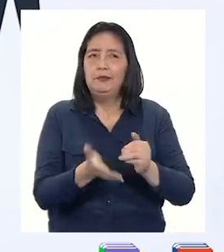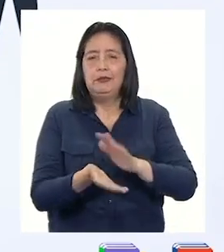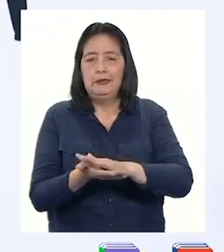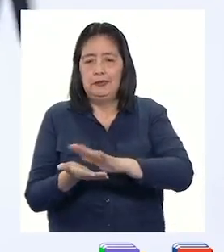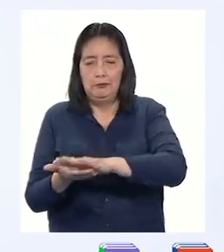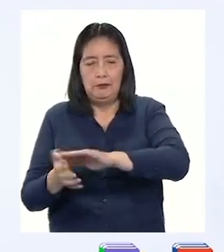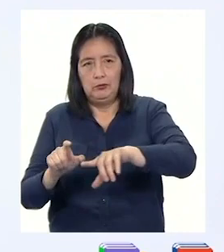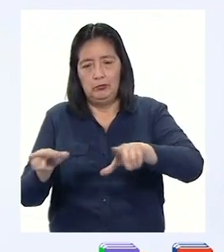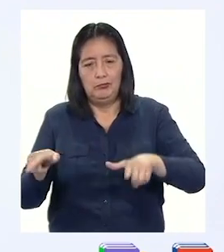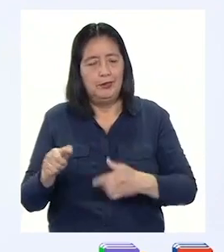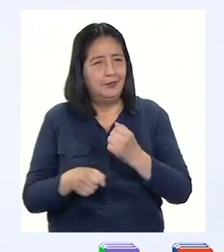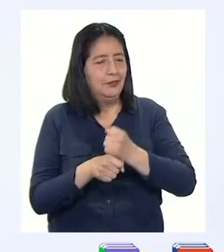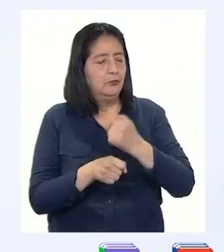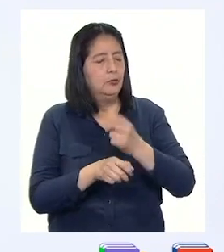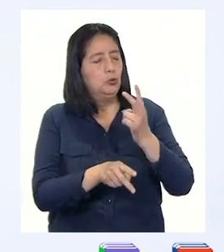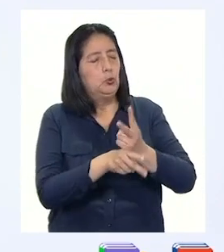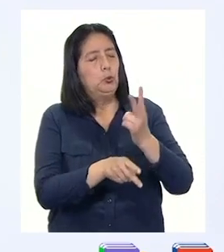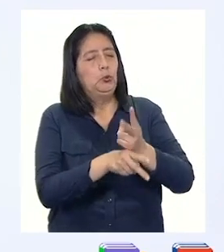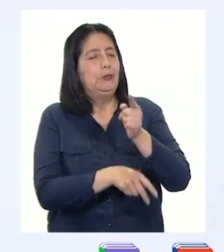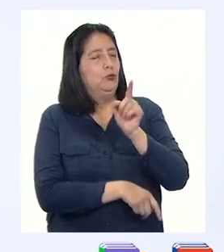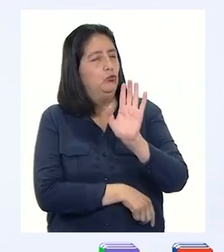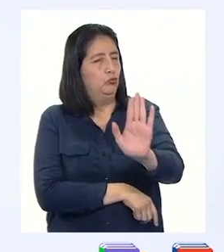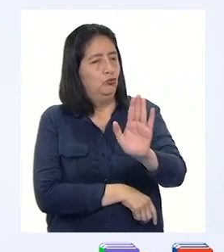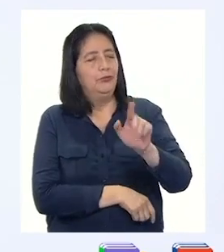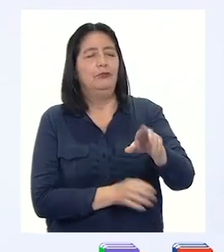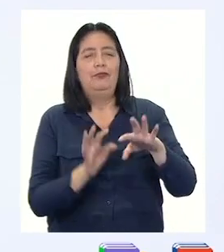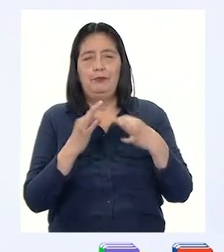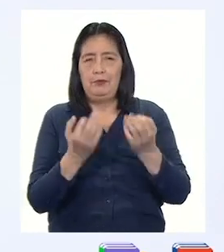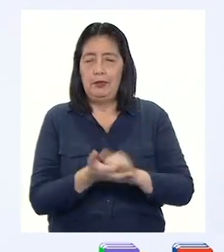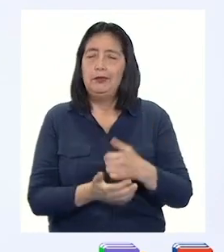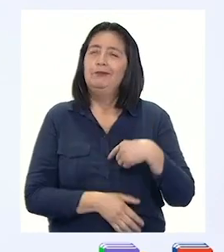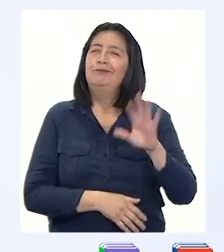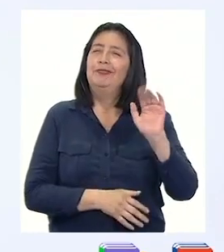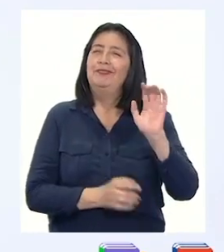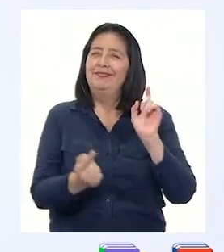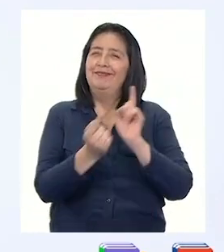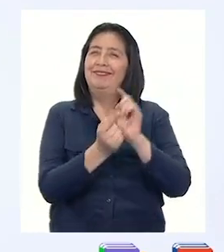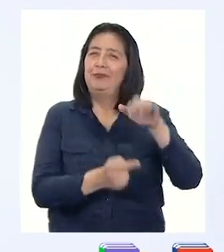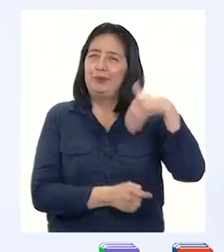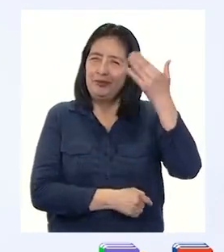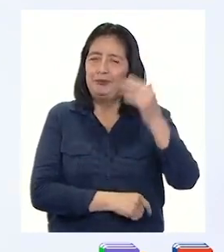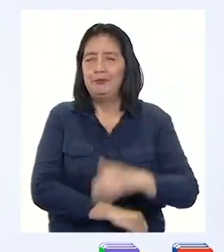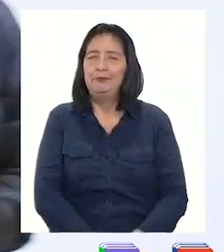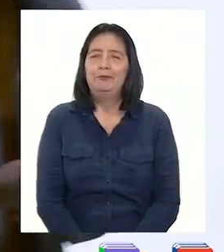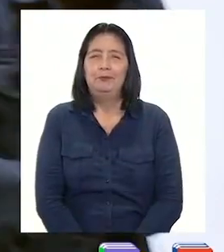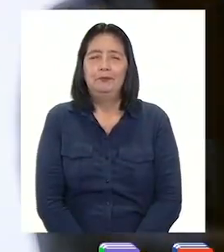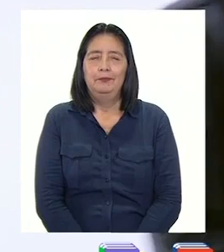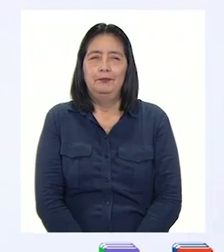desinfectar toda tu zona de trabajo, cuidando siempre de ti y de tu familia. Nos vemos. Hasta la próxima.